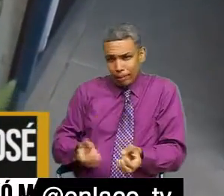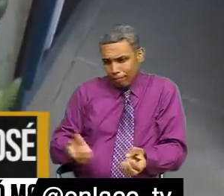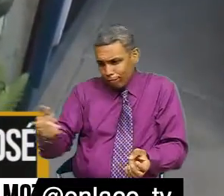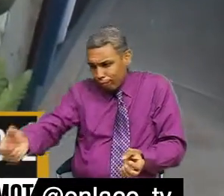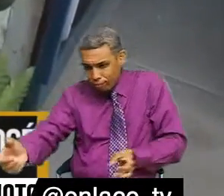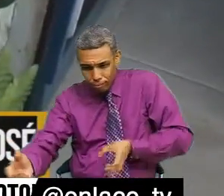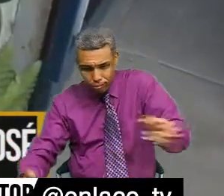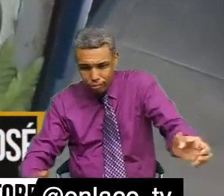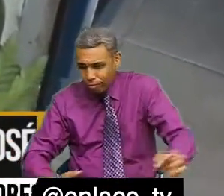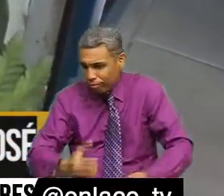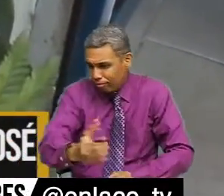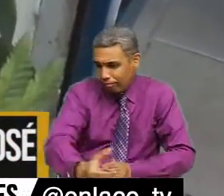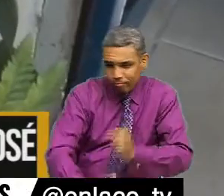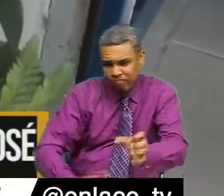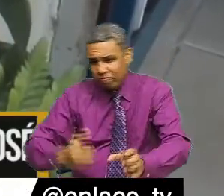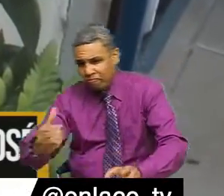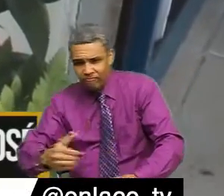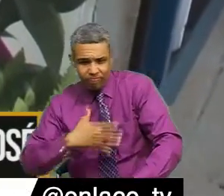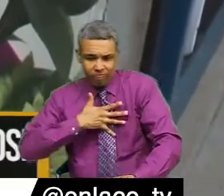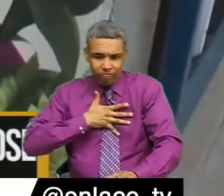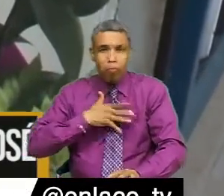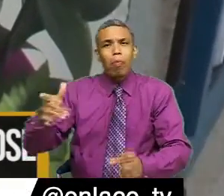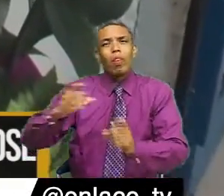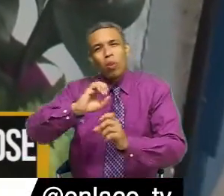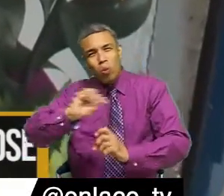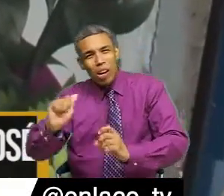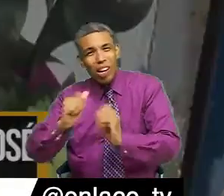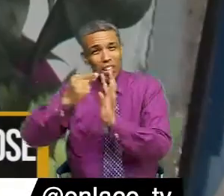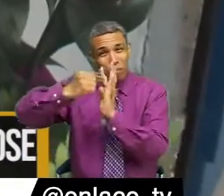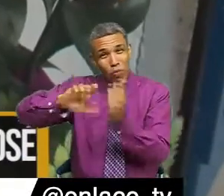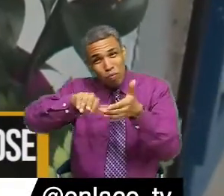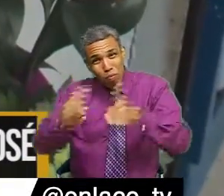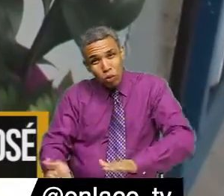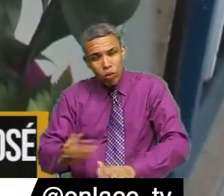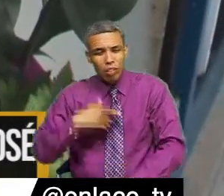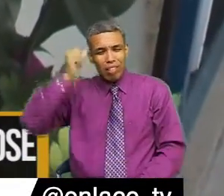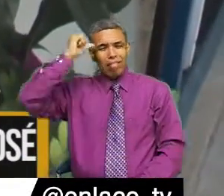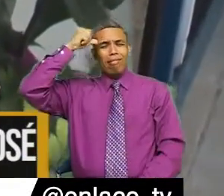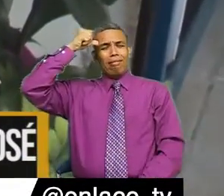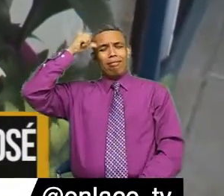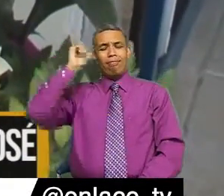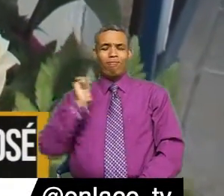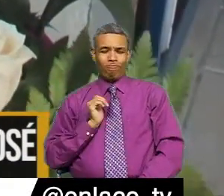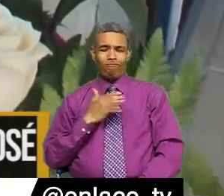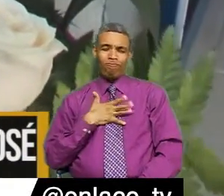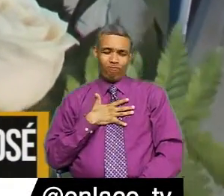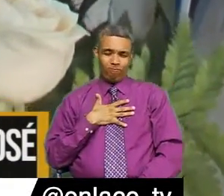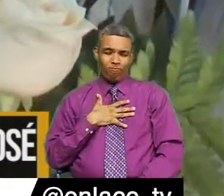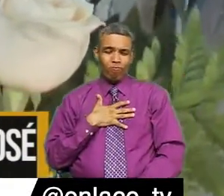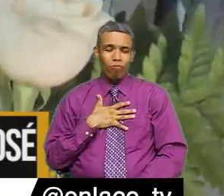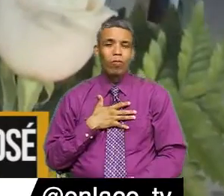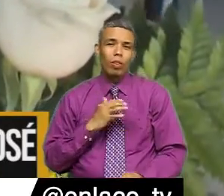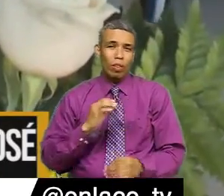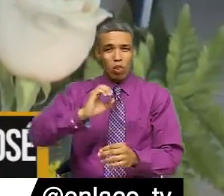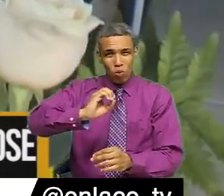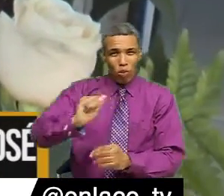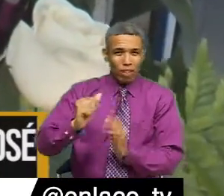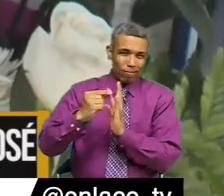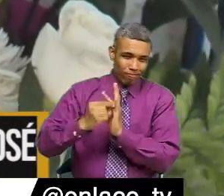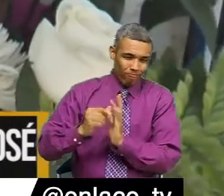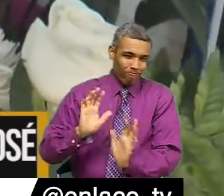en acompañamiento a esta familia y también de una manera simbólica para despedir a Renzo y a Caterine,